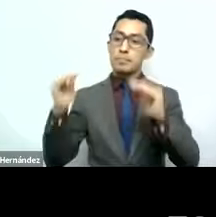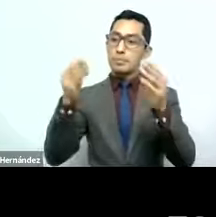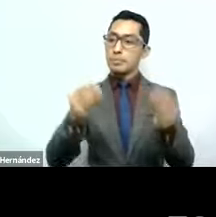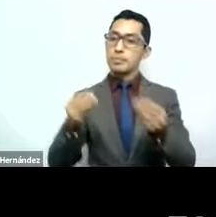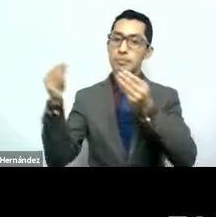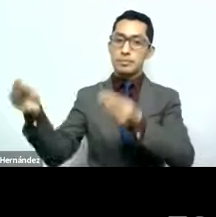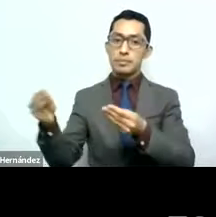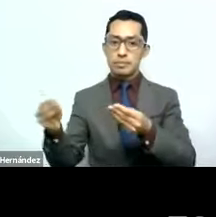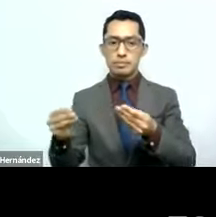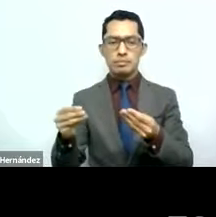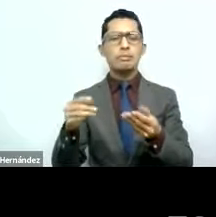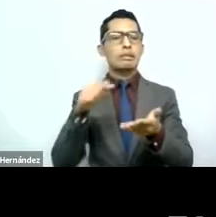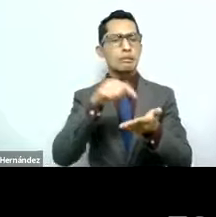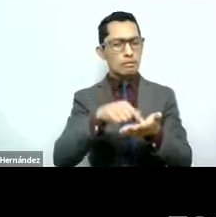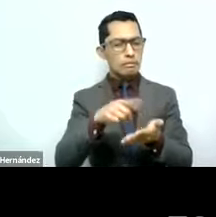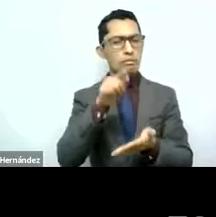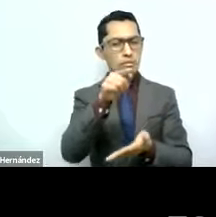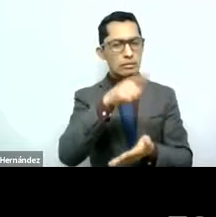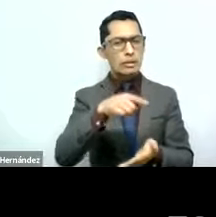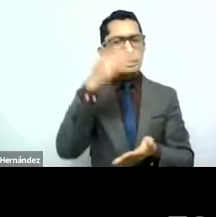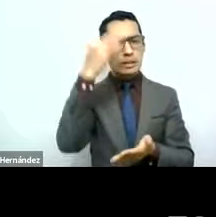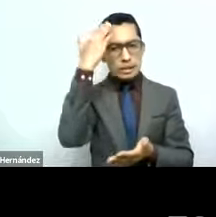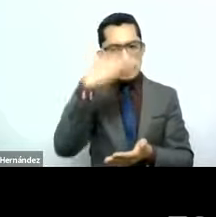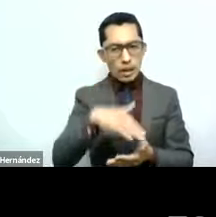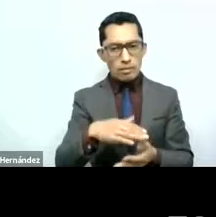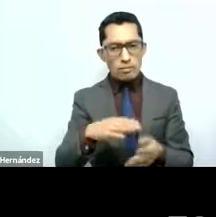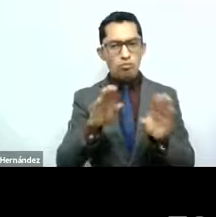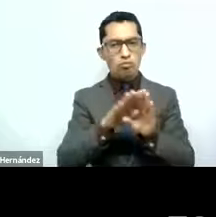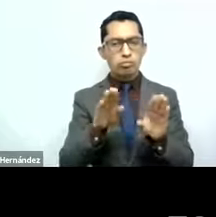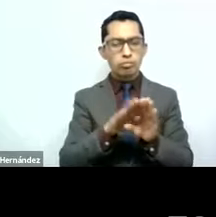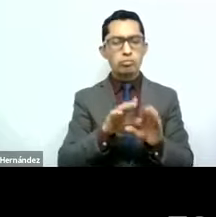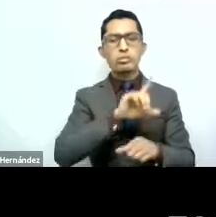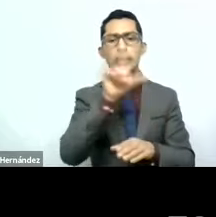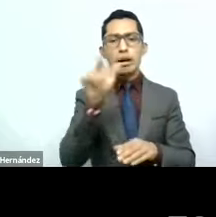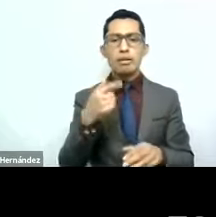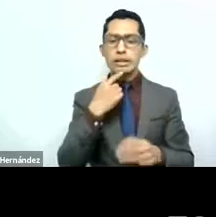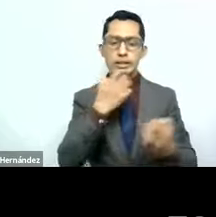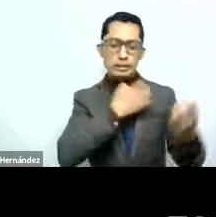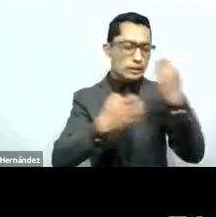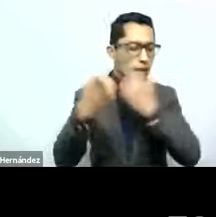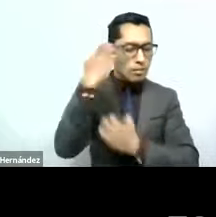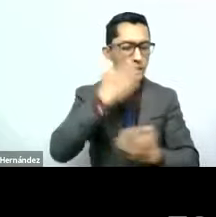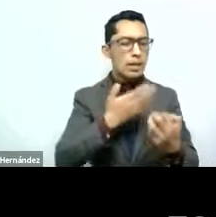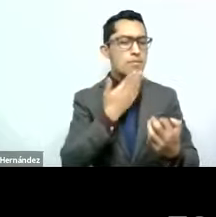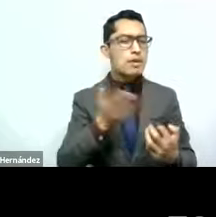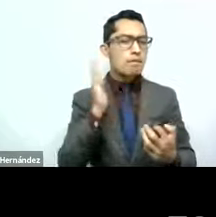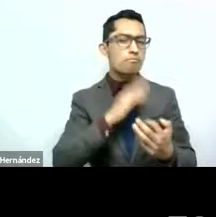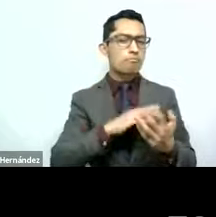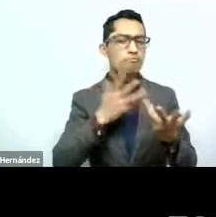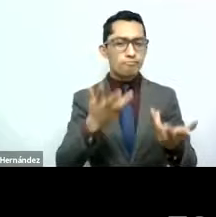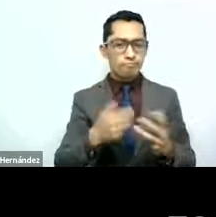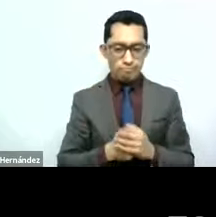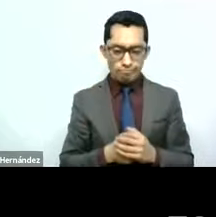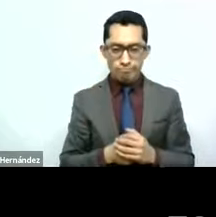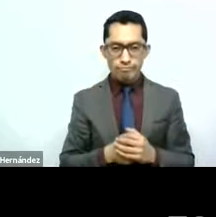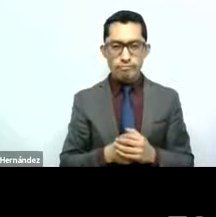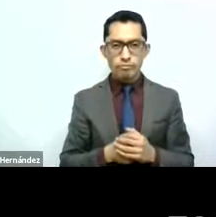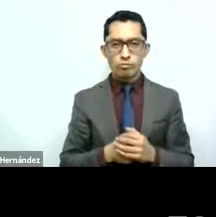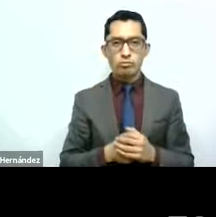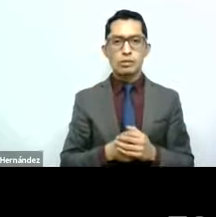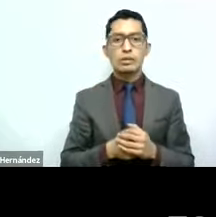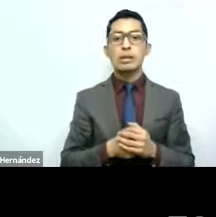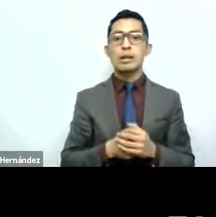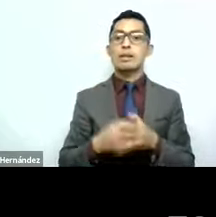cómo diseñarlo, sabes a qué va a ser sometido. Es difícil sin que la